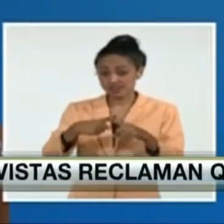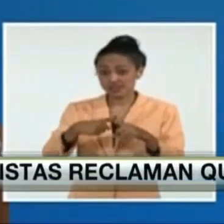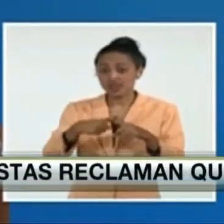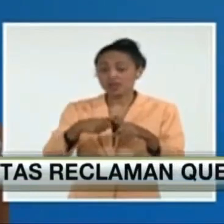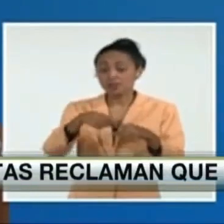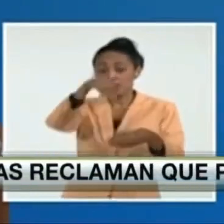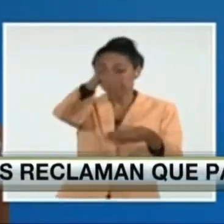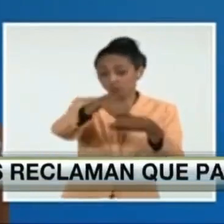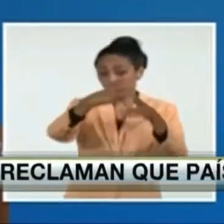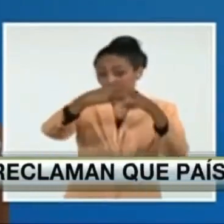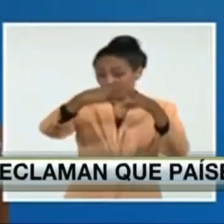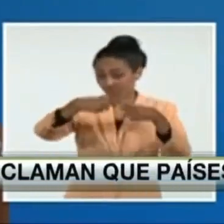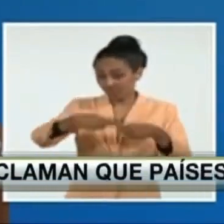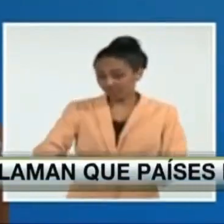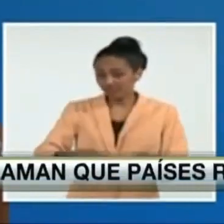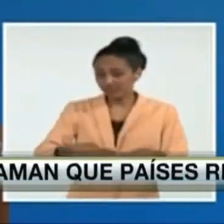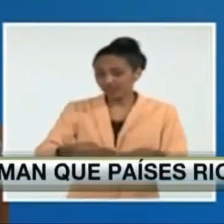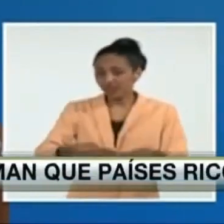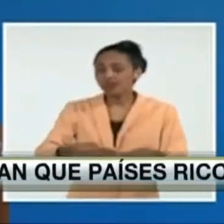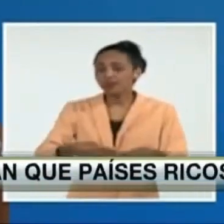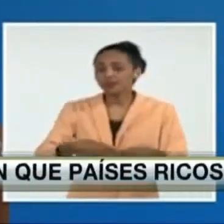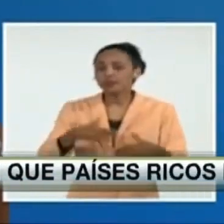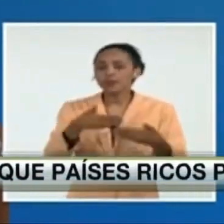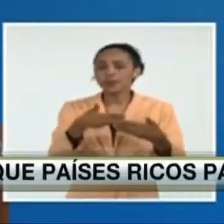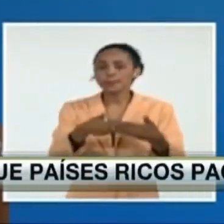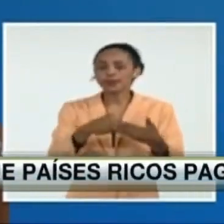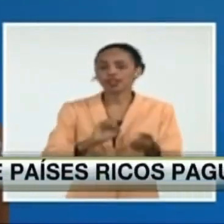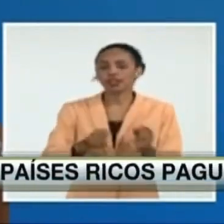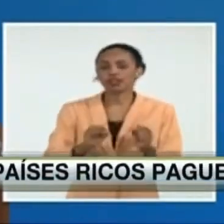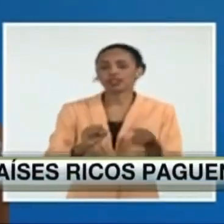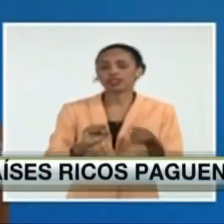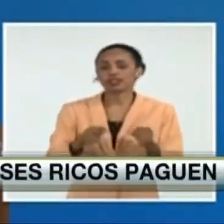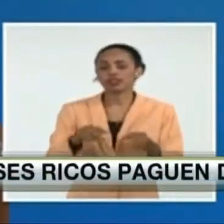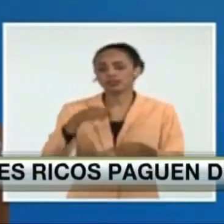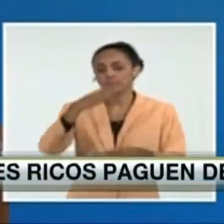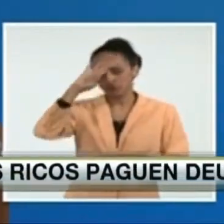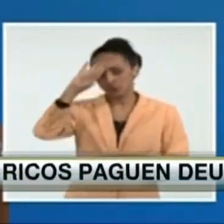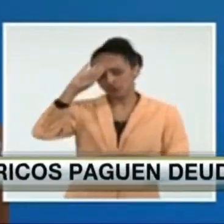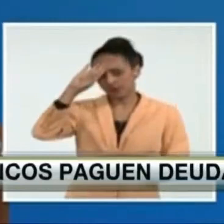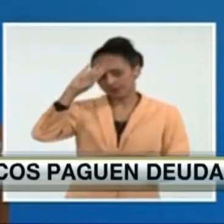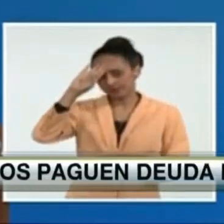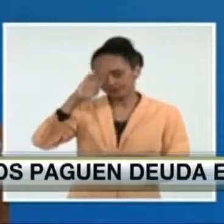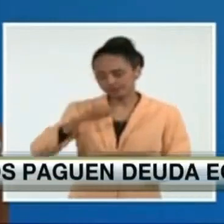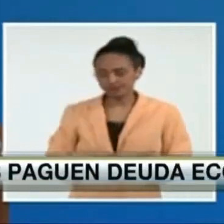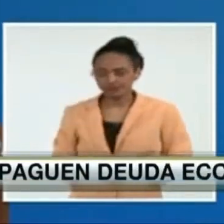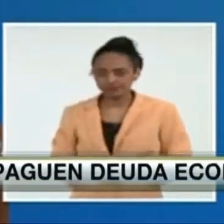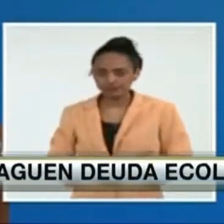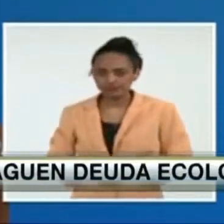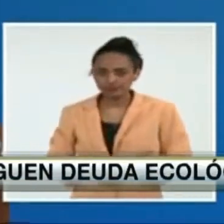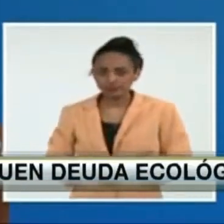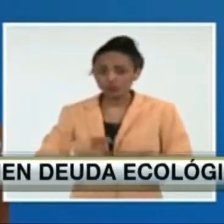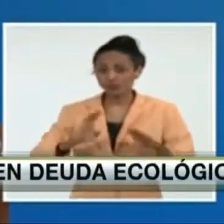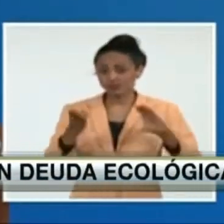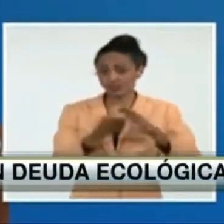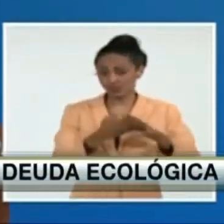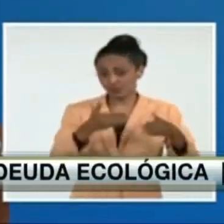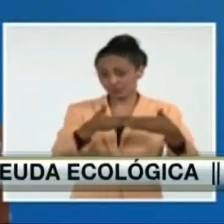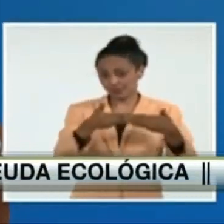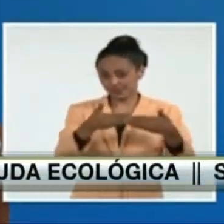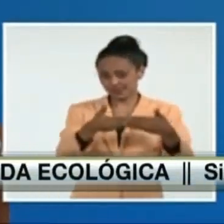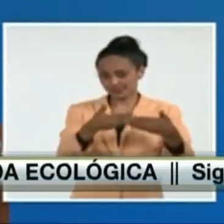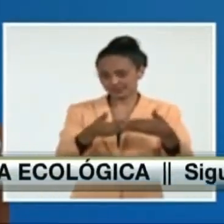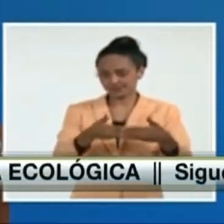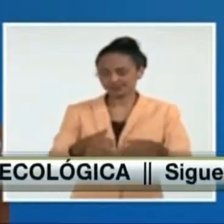entidades cubanas. Fue el gobierno del presidente Trump el que en octubre de